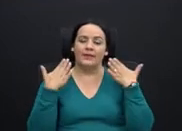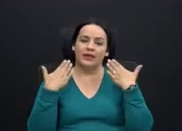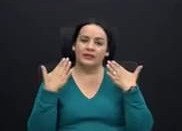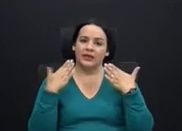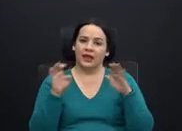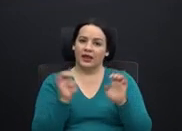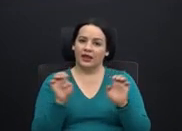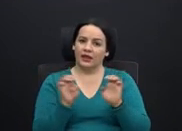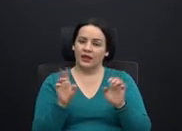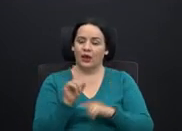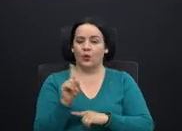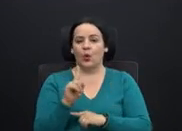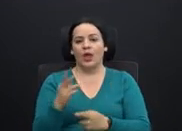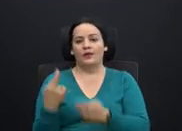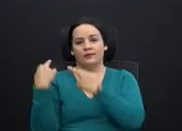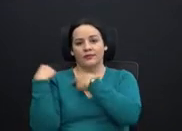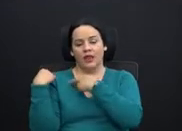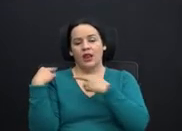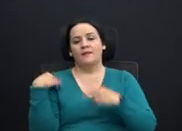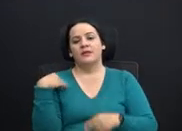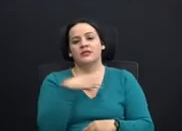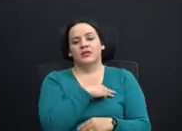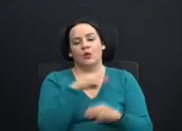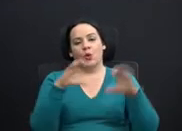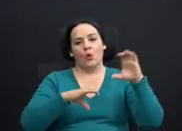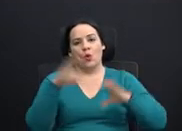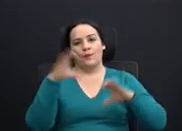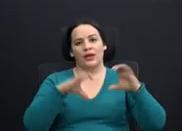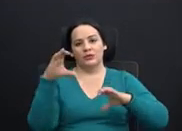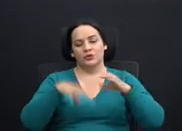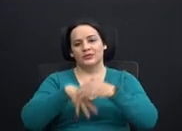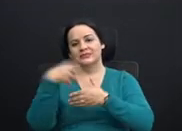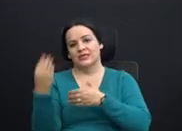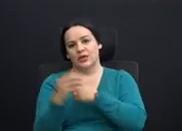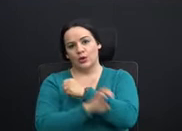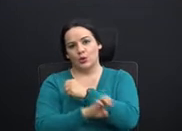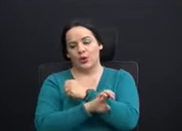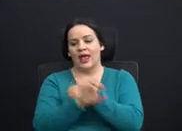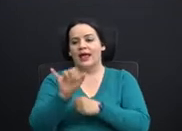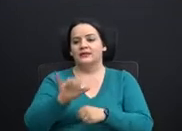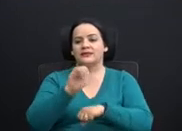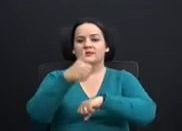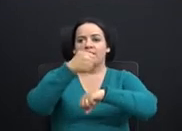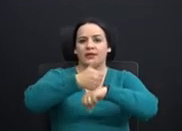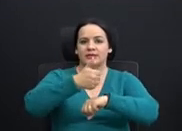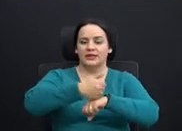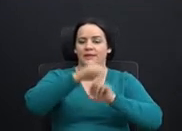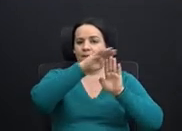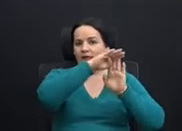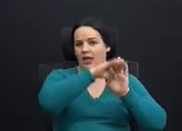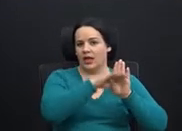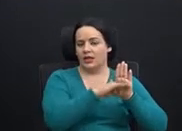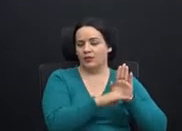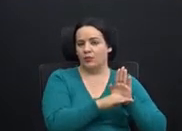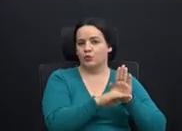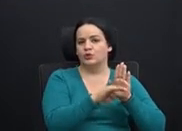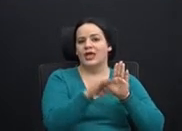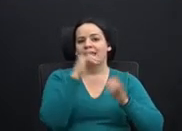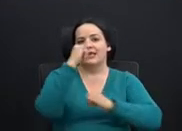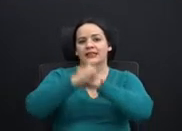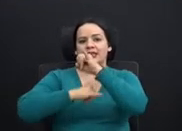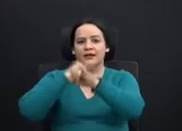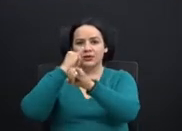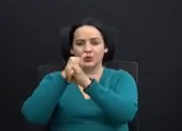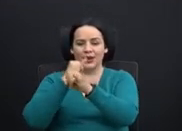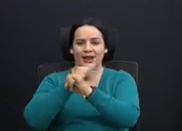la lleva el Ministerio de Comercio Exterior, como pues así lo establecen los mecanismos e instrumentos internacionales, y